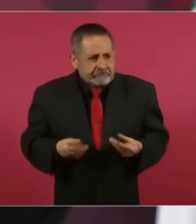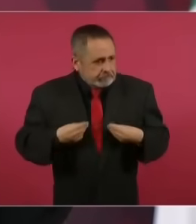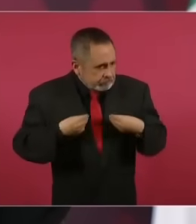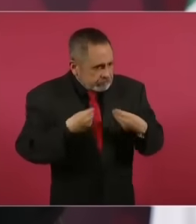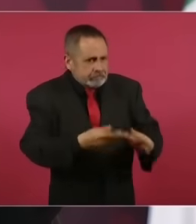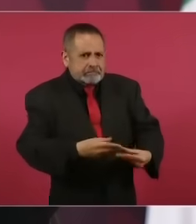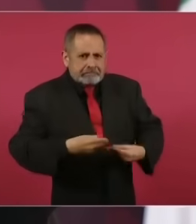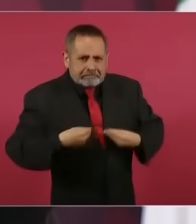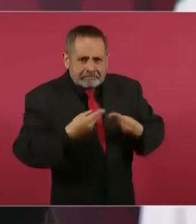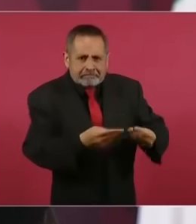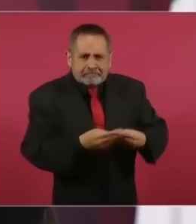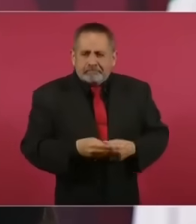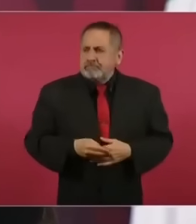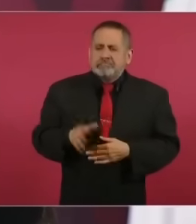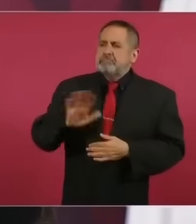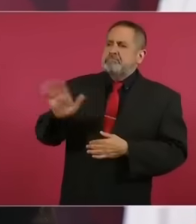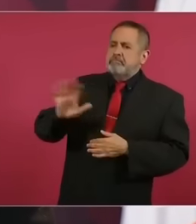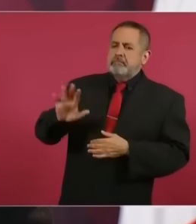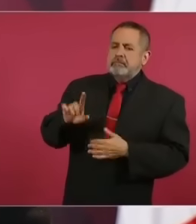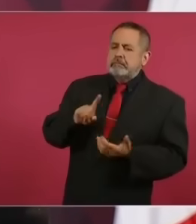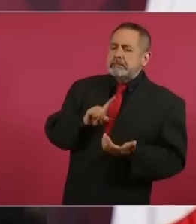ya tenían pensado esto